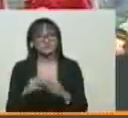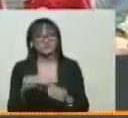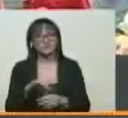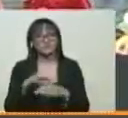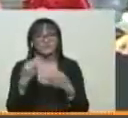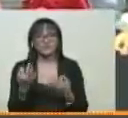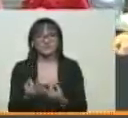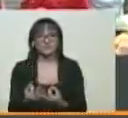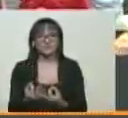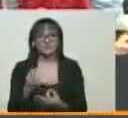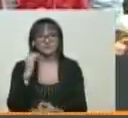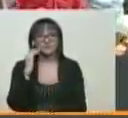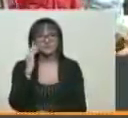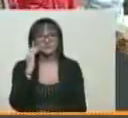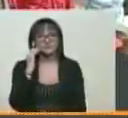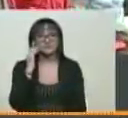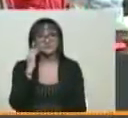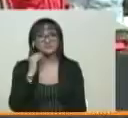familia.